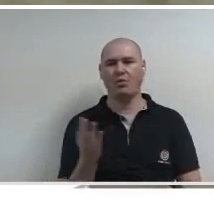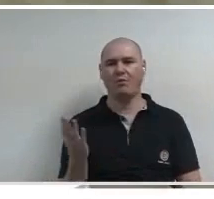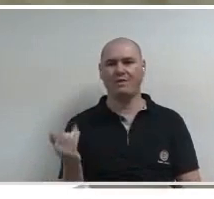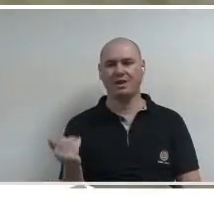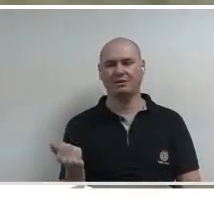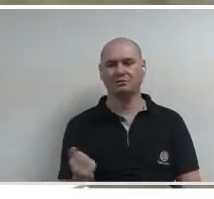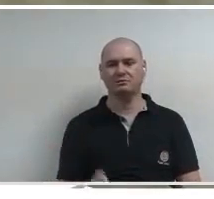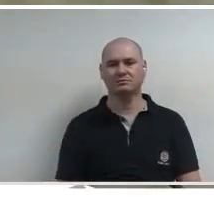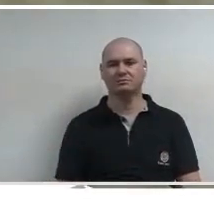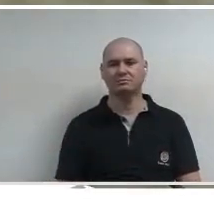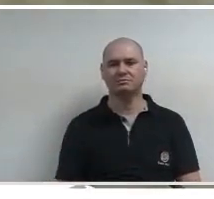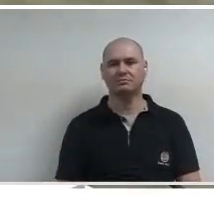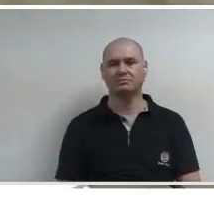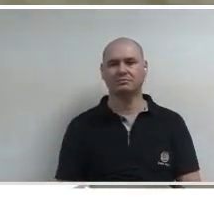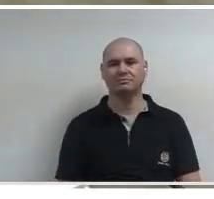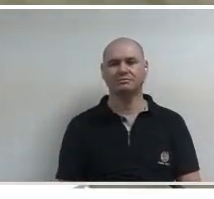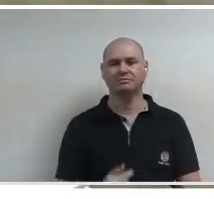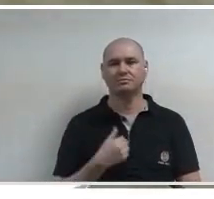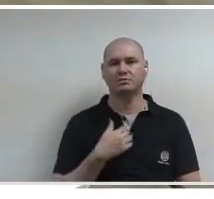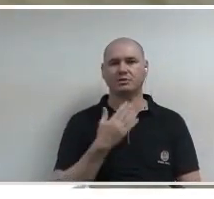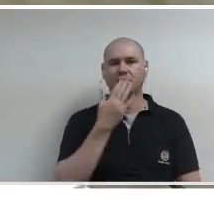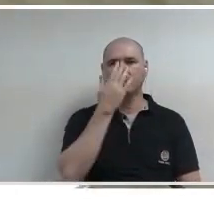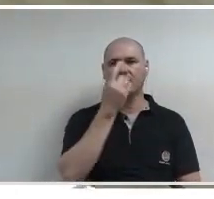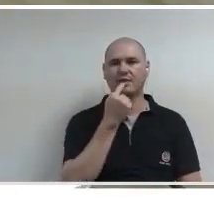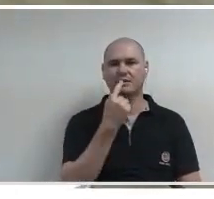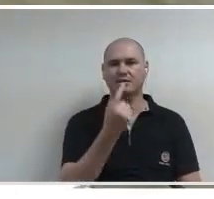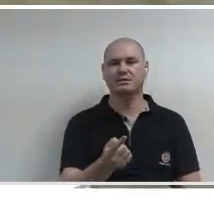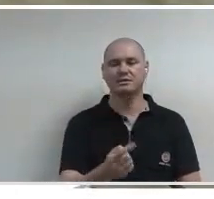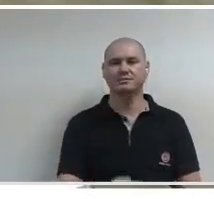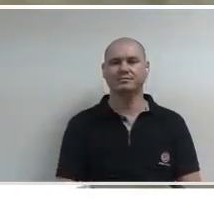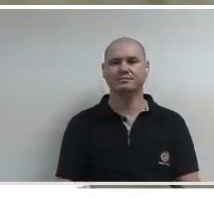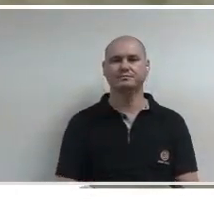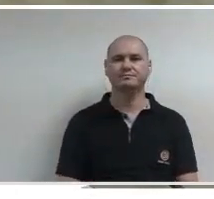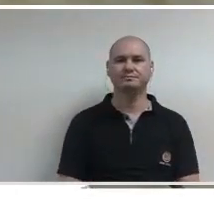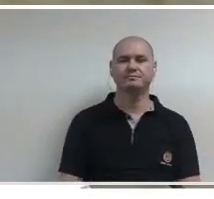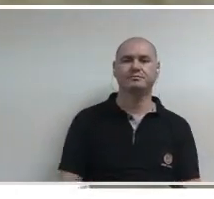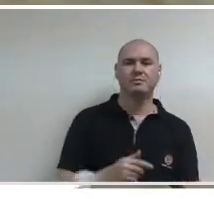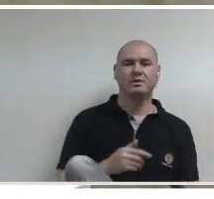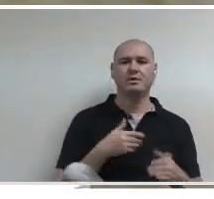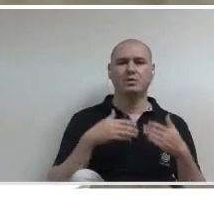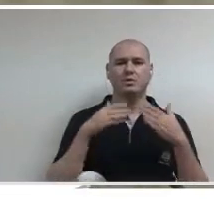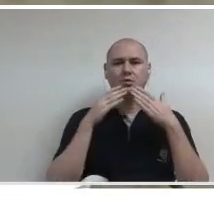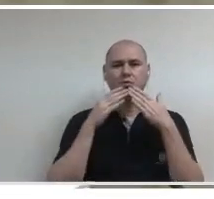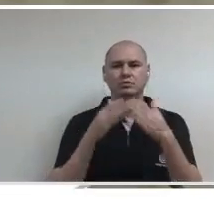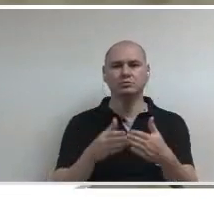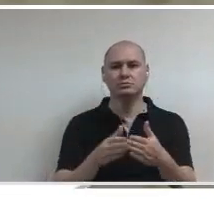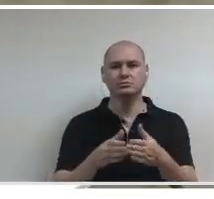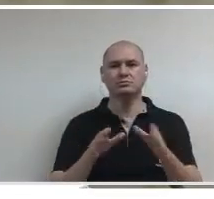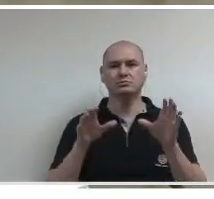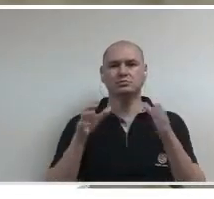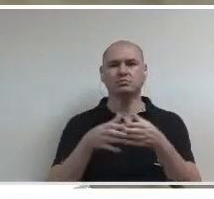ve curija corte suprema de justicia y cuama ja peor ese ahí na